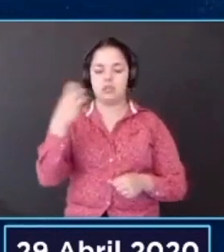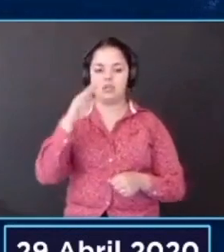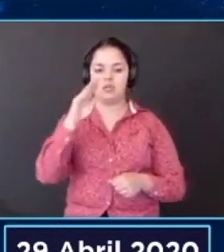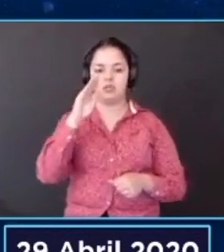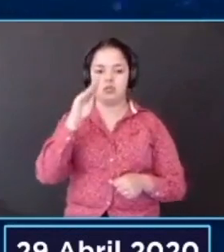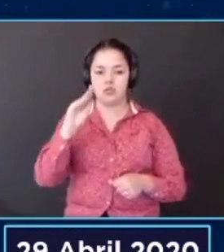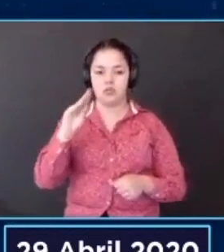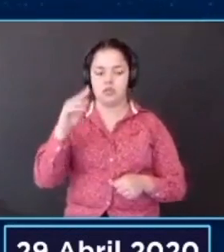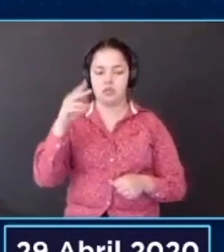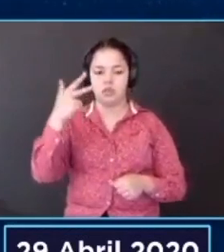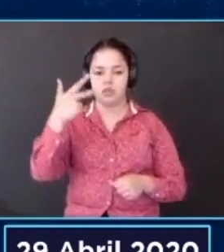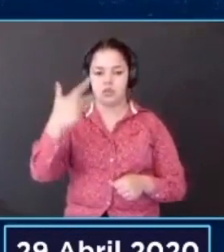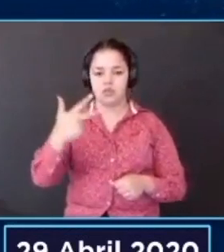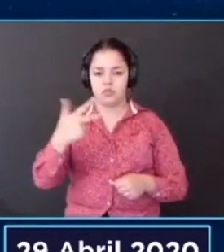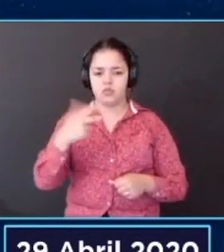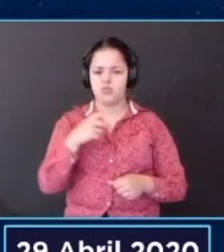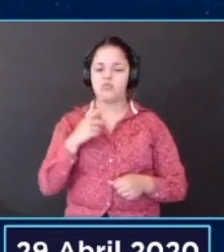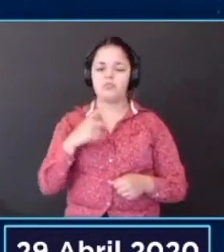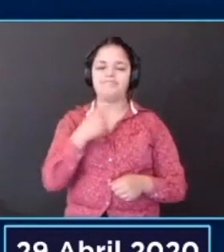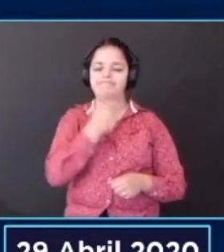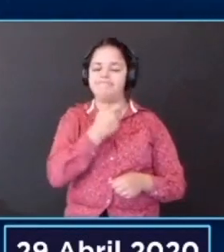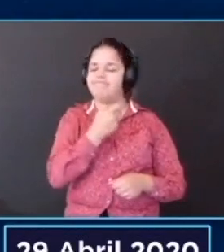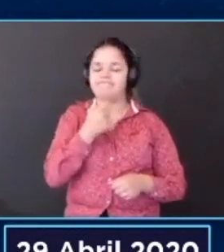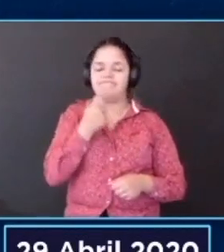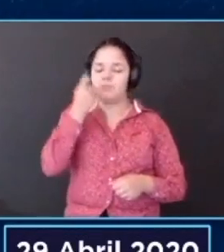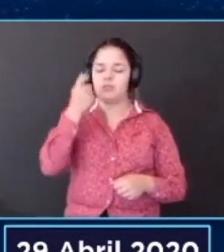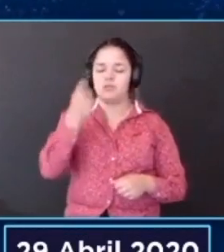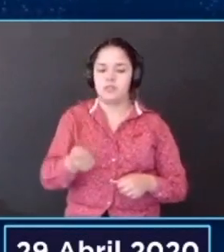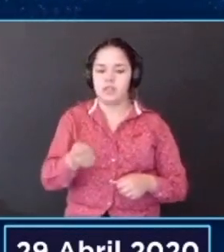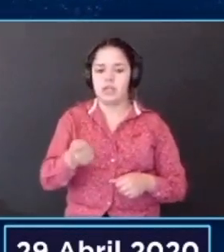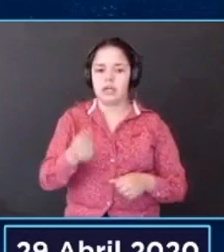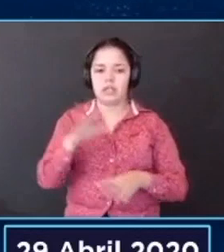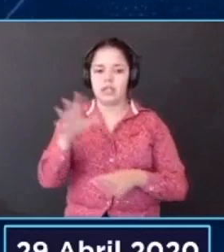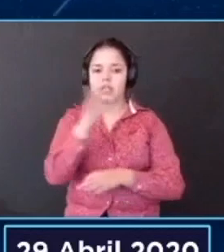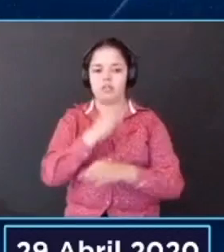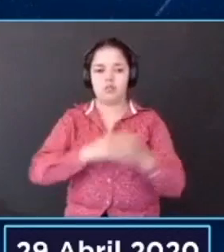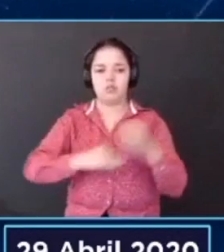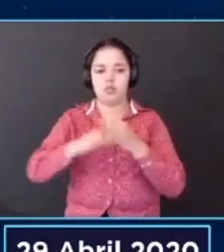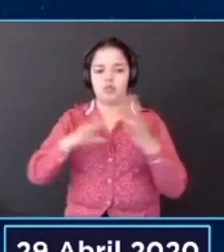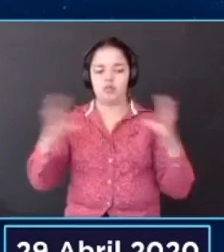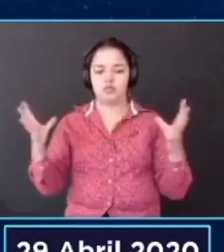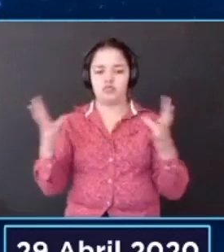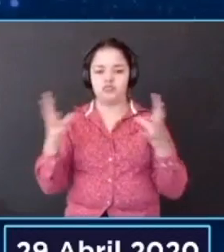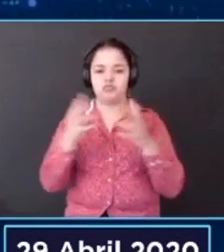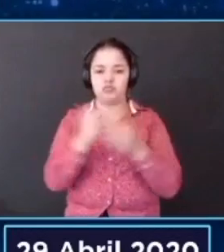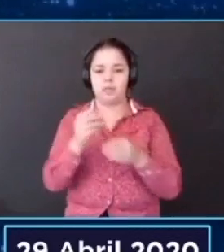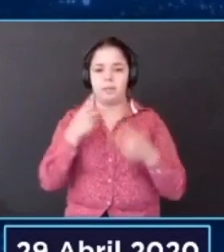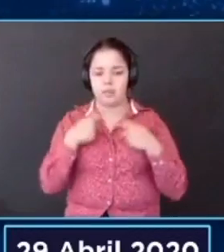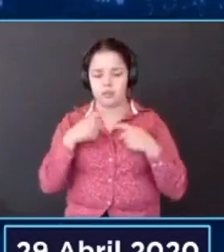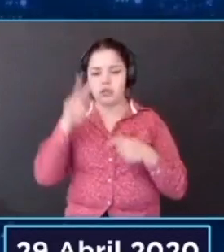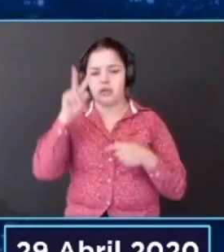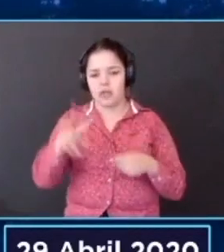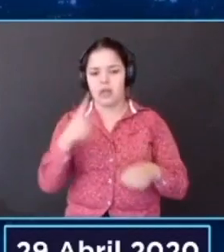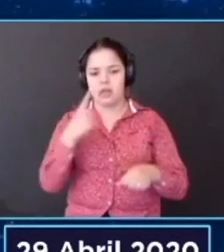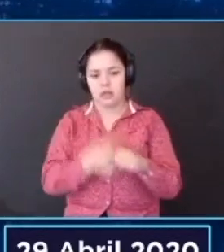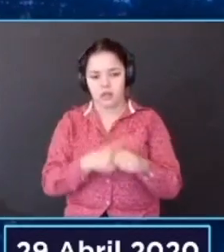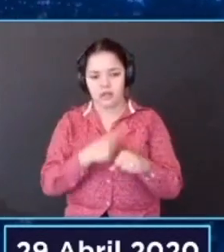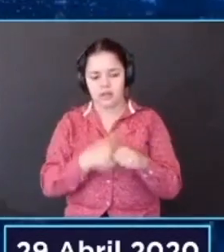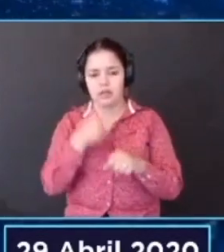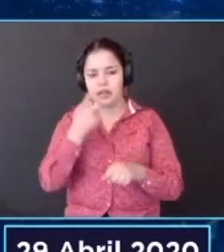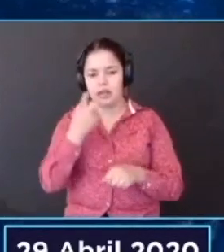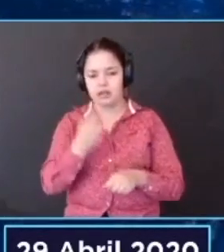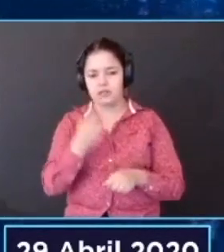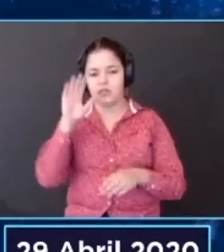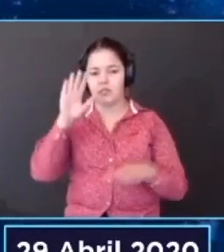sean los casos totales en el estado. Sabemos que hay una proyección que nos habla de más o menos cuántos casos en total tenemos, para